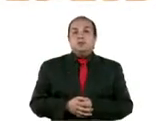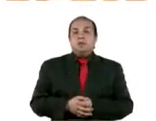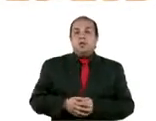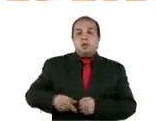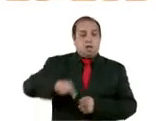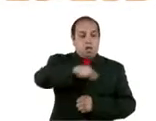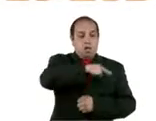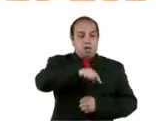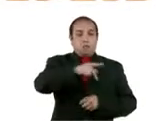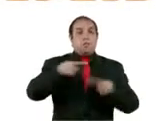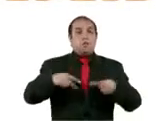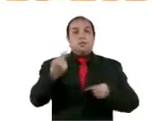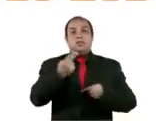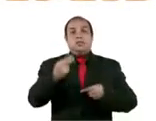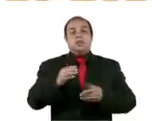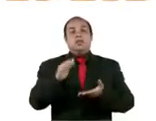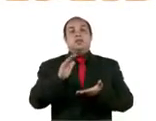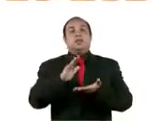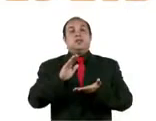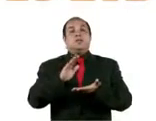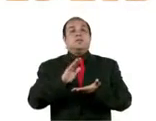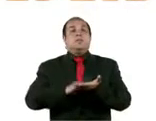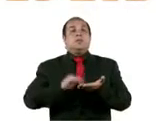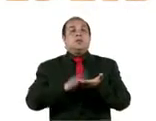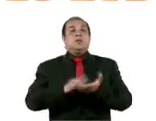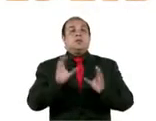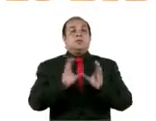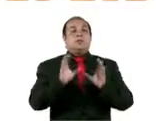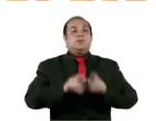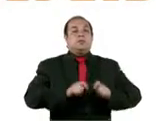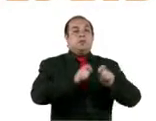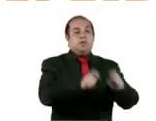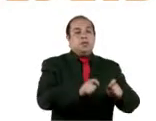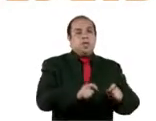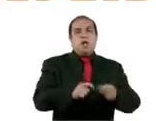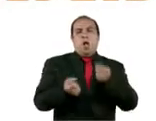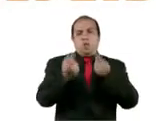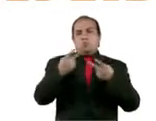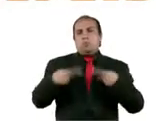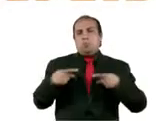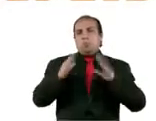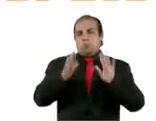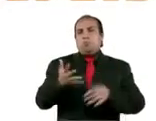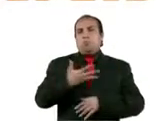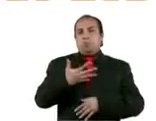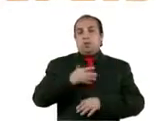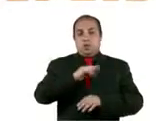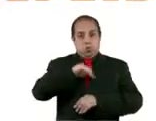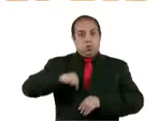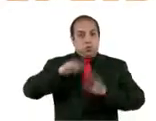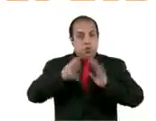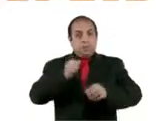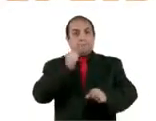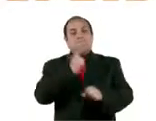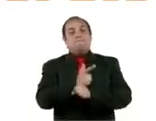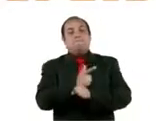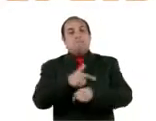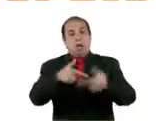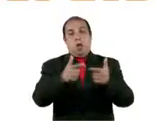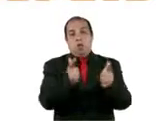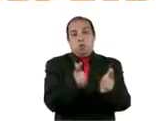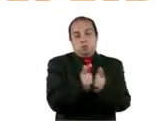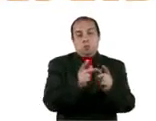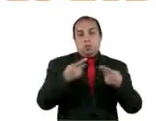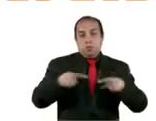personas que requieran esta constancia. Hay muchas personas que ya la tienen, de hecho nosotros tenemos identificadas un grupo